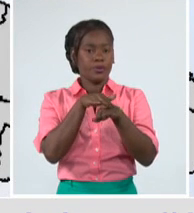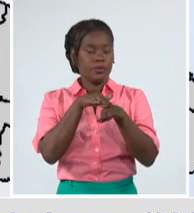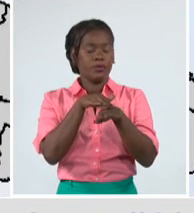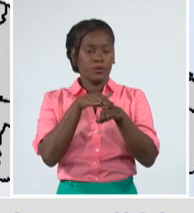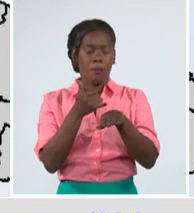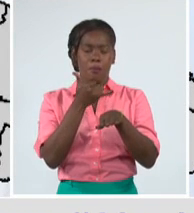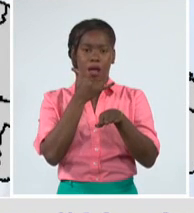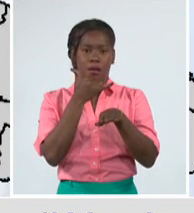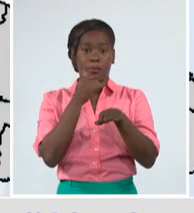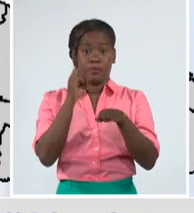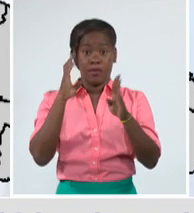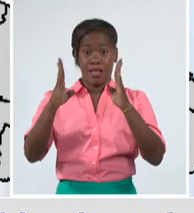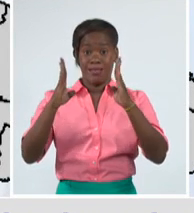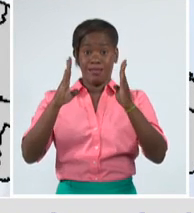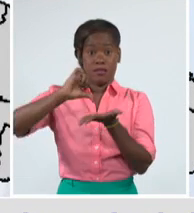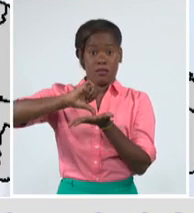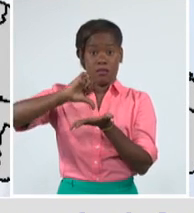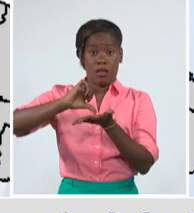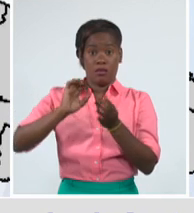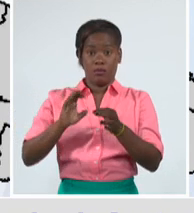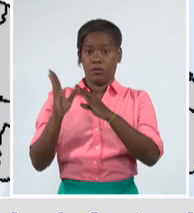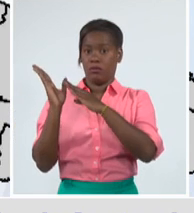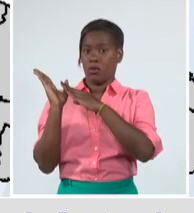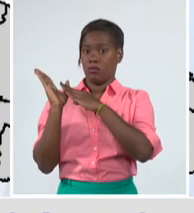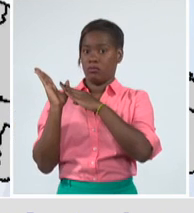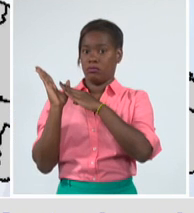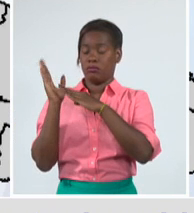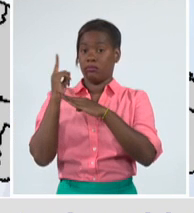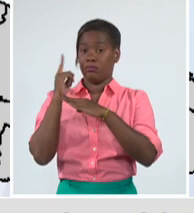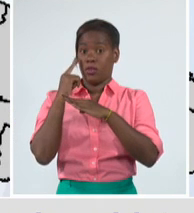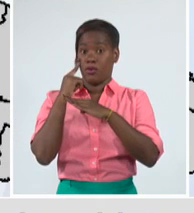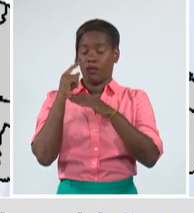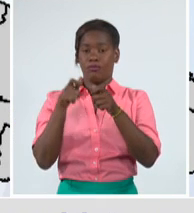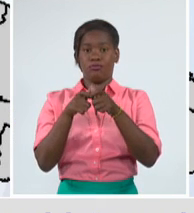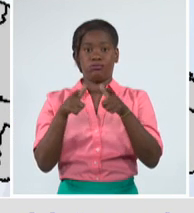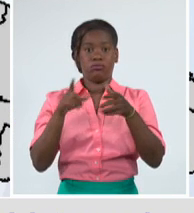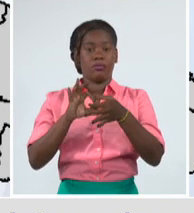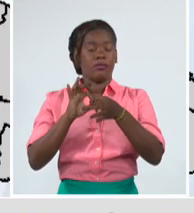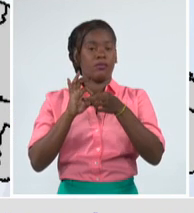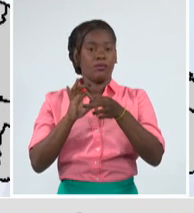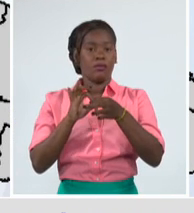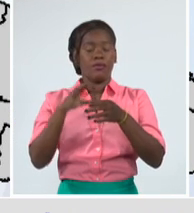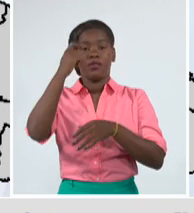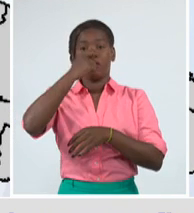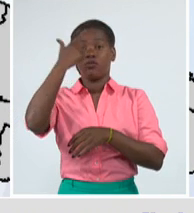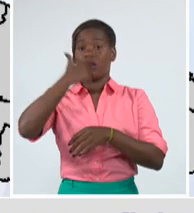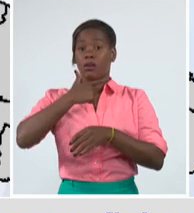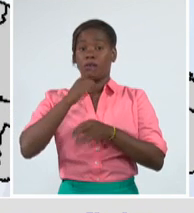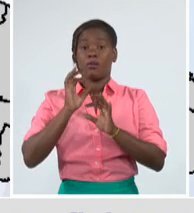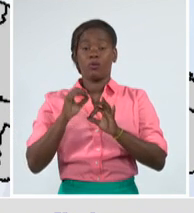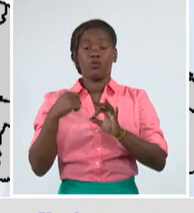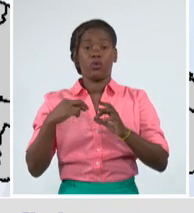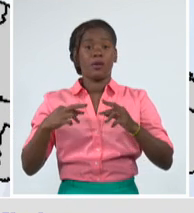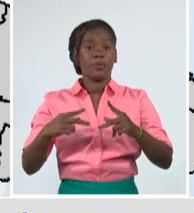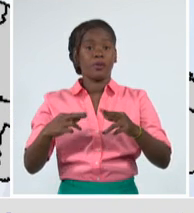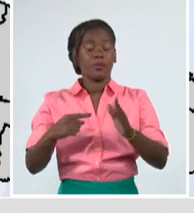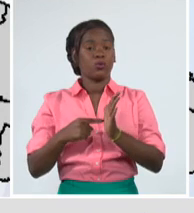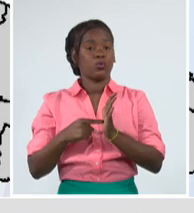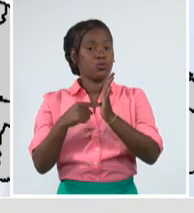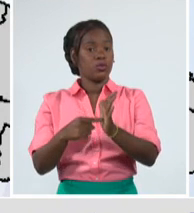Ahí tienen, complejo. Ciego de Ávila, una cifra muy elevada. Recuerden que hemos estado insistiendo, es que es el